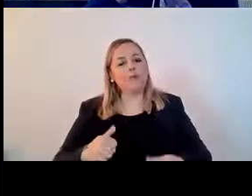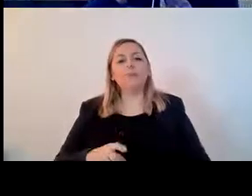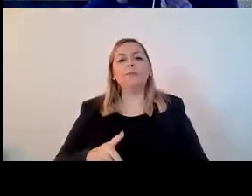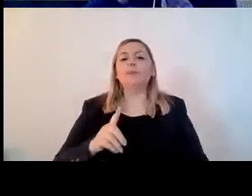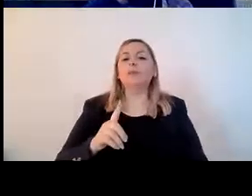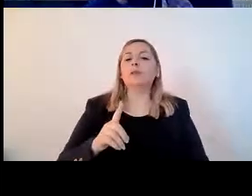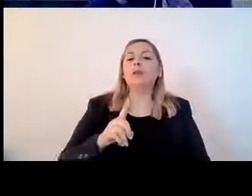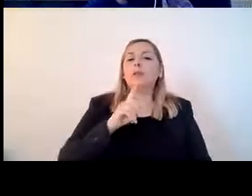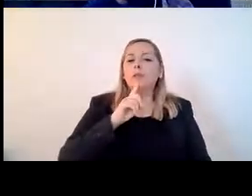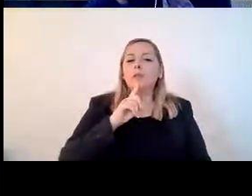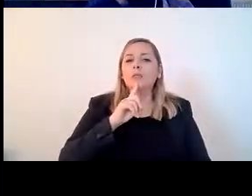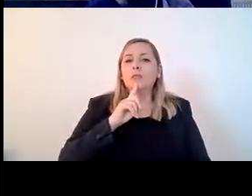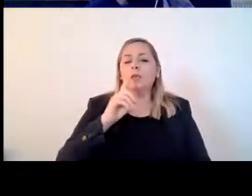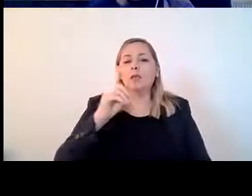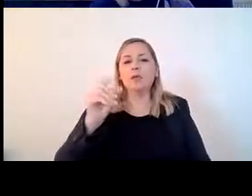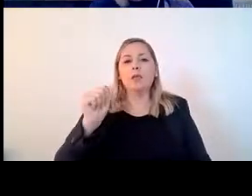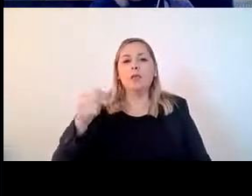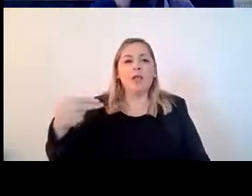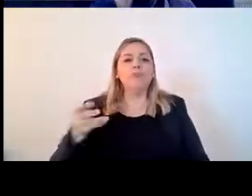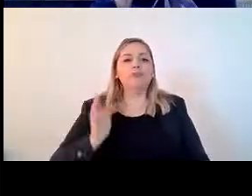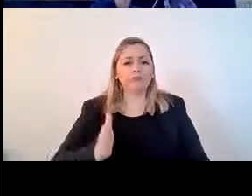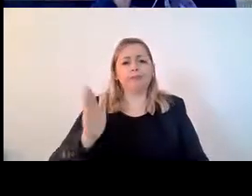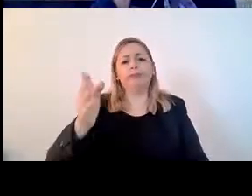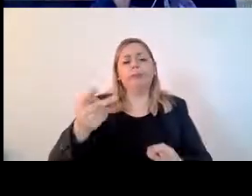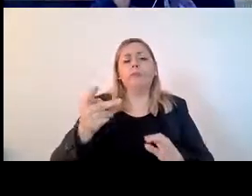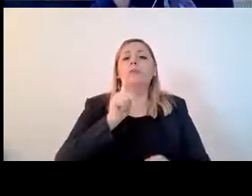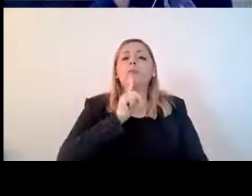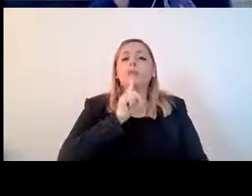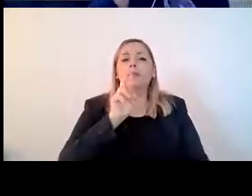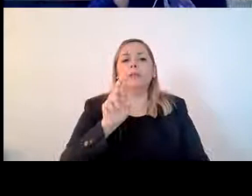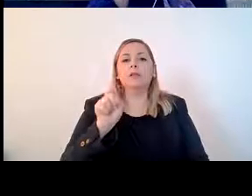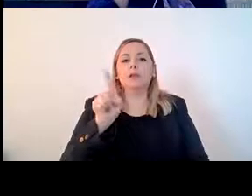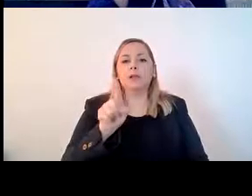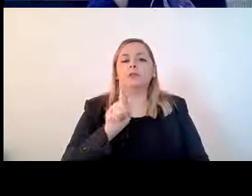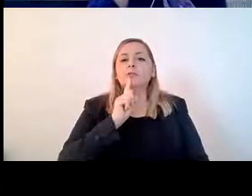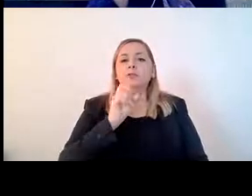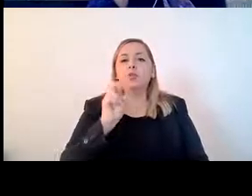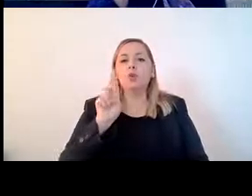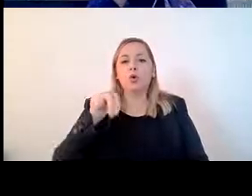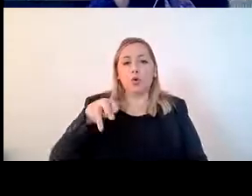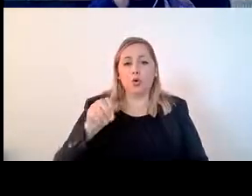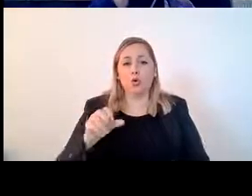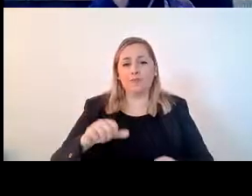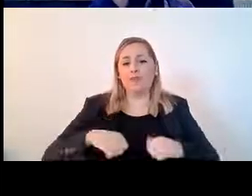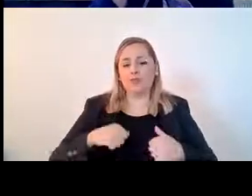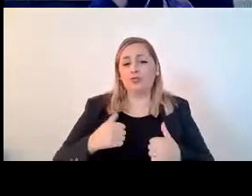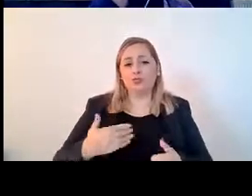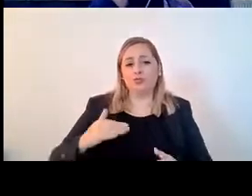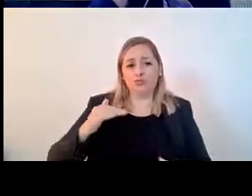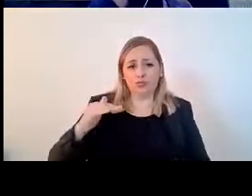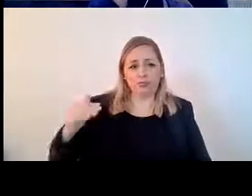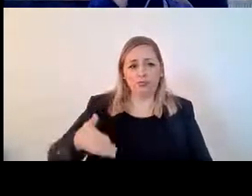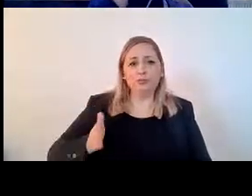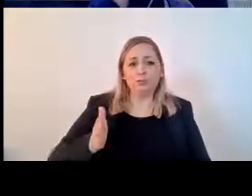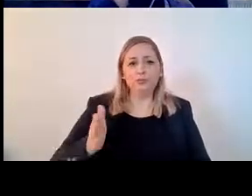TDAH continúan con el trastorno en la adolescencia. La verdad es que las investigaciones son escasas y en su mayoría son